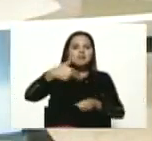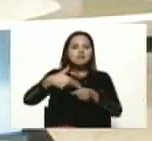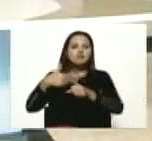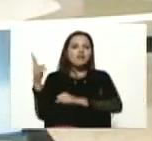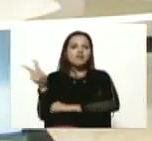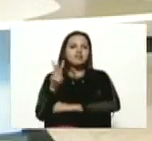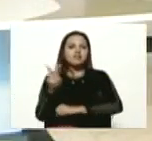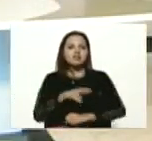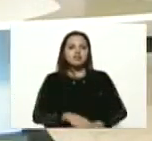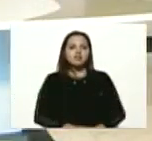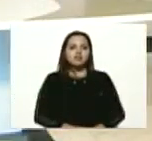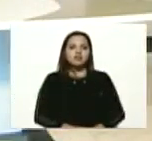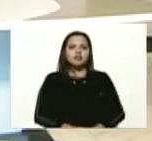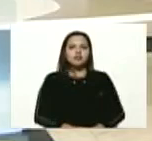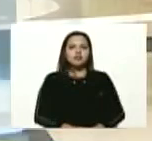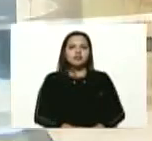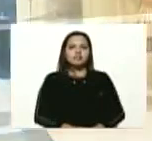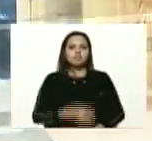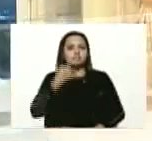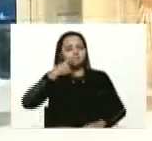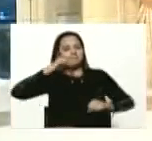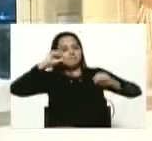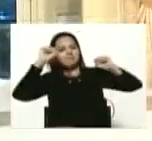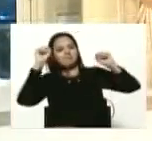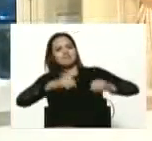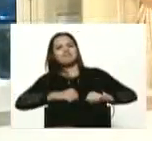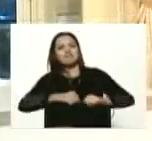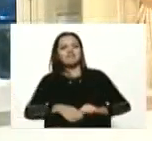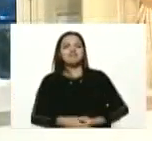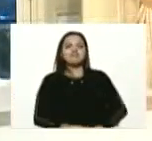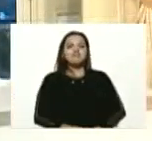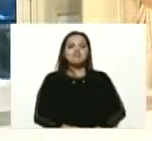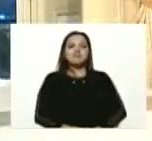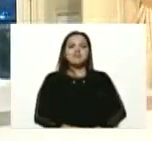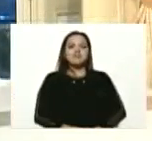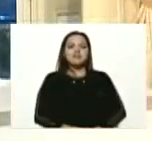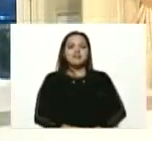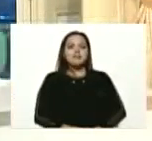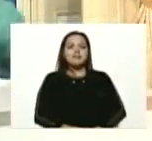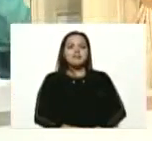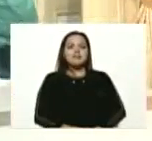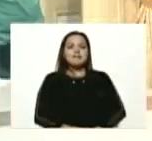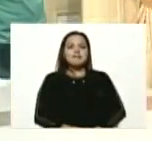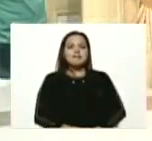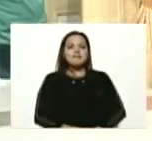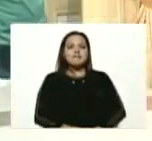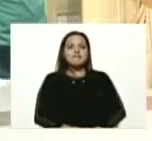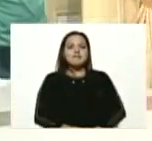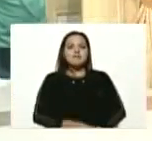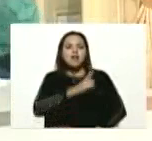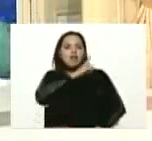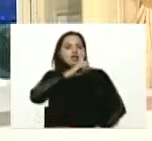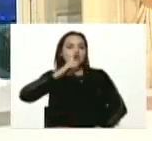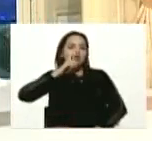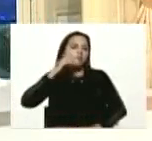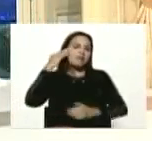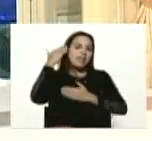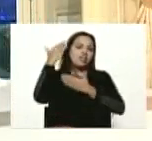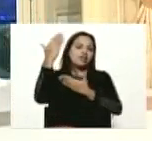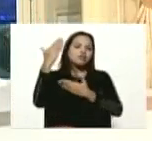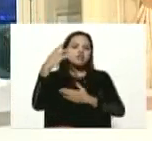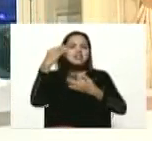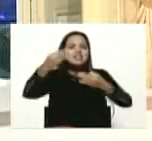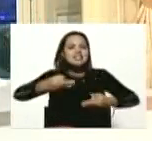venezolana. Inchalá, Taret. Inchalá, inchalá, en nombre de Dios,